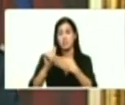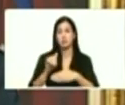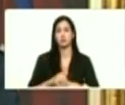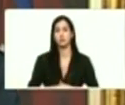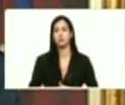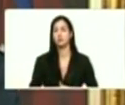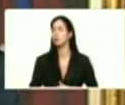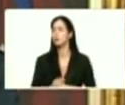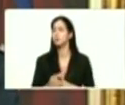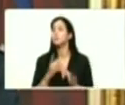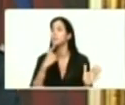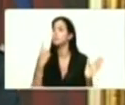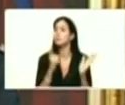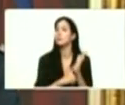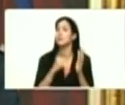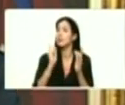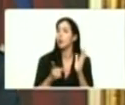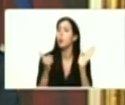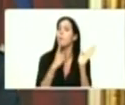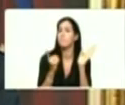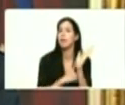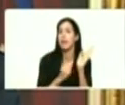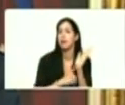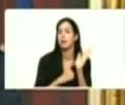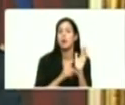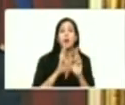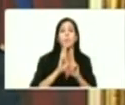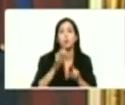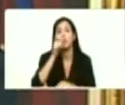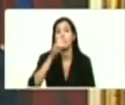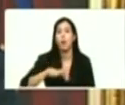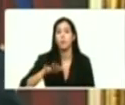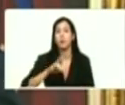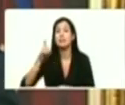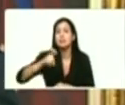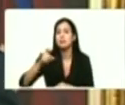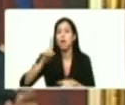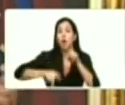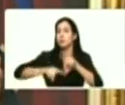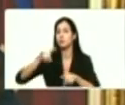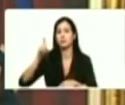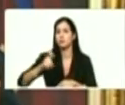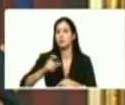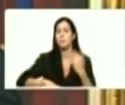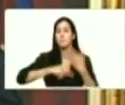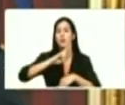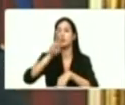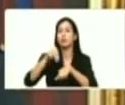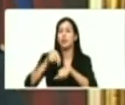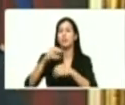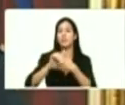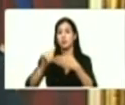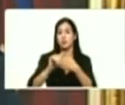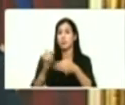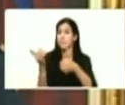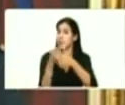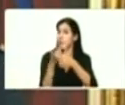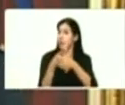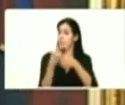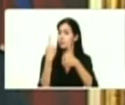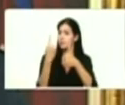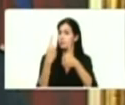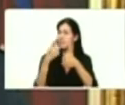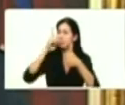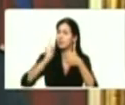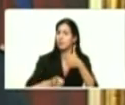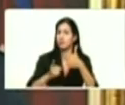para cumplir las necesidades del país ¿verdad? plan nacional de divisas es el primer instrumento y